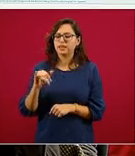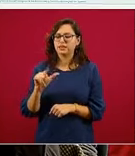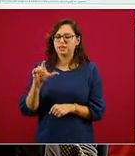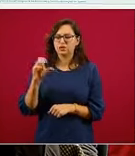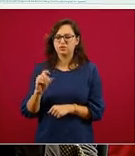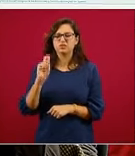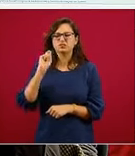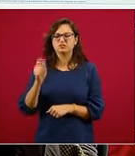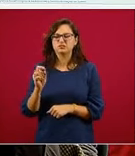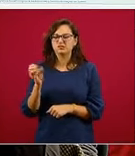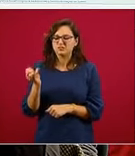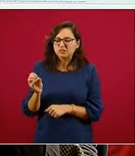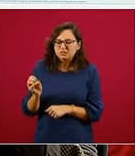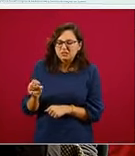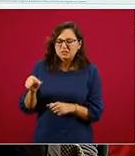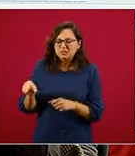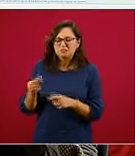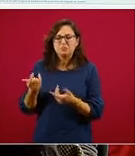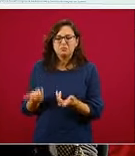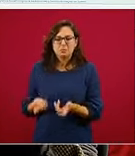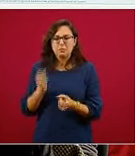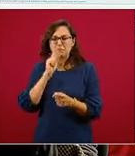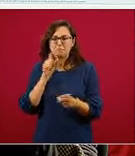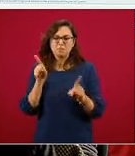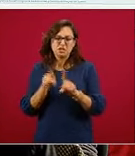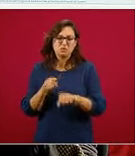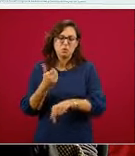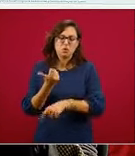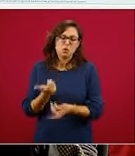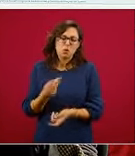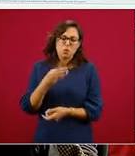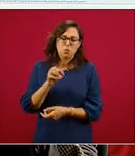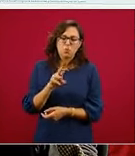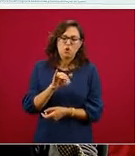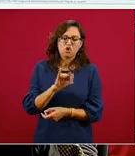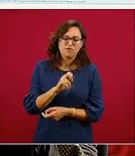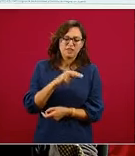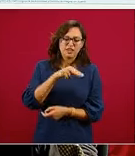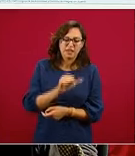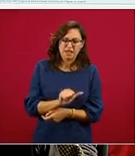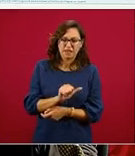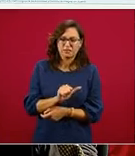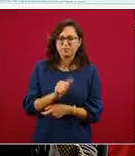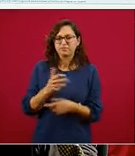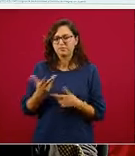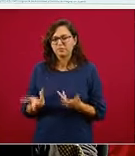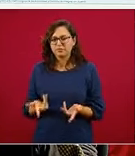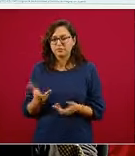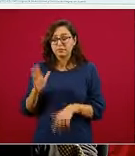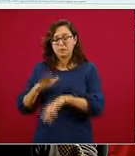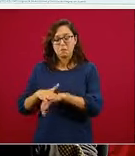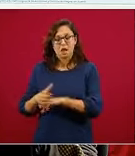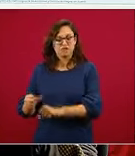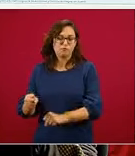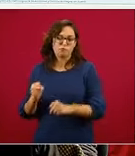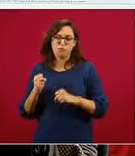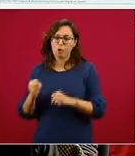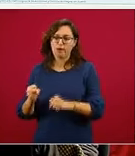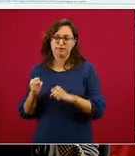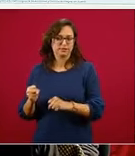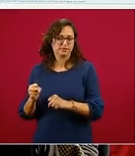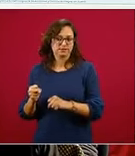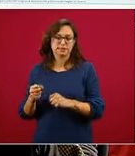molécula sintética, un opioide sintético, muy parecido a la morfina, que es unas de 50 a 100 veces más potente.